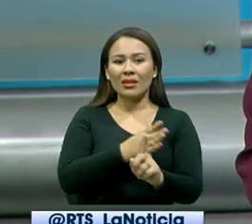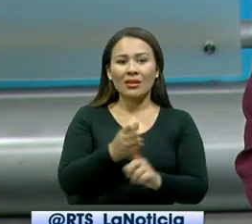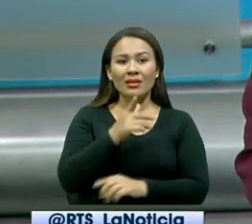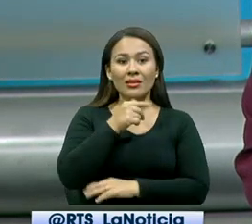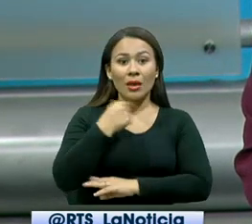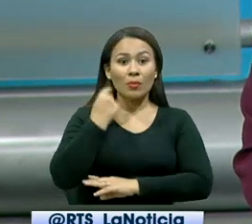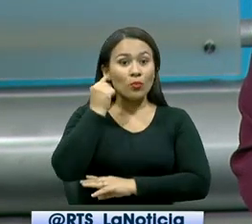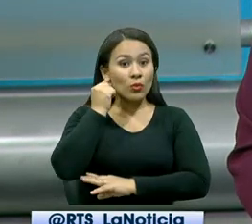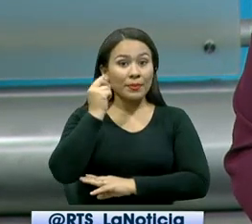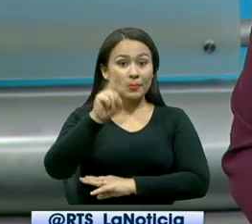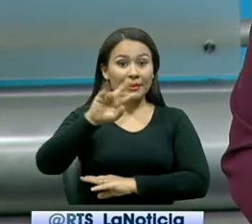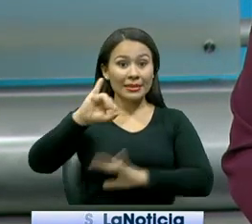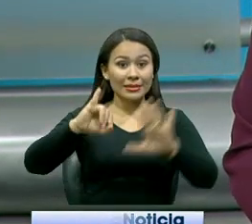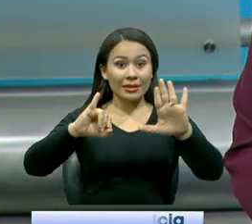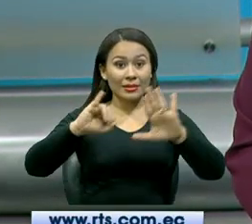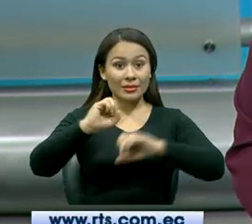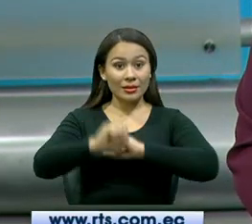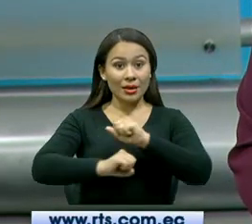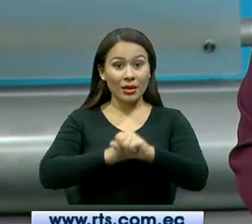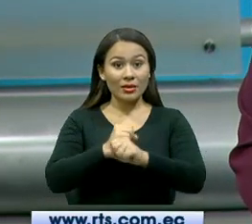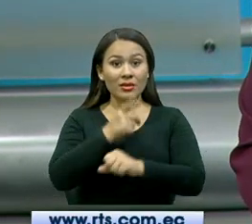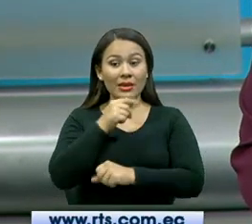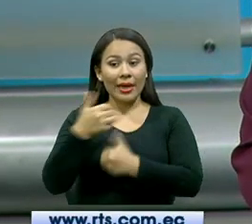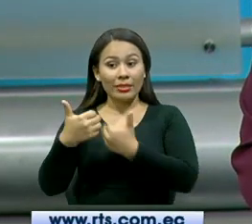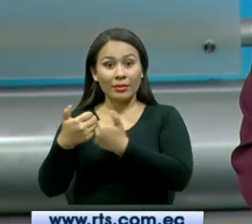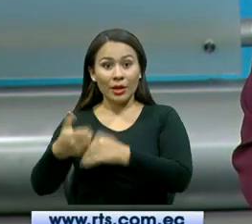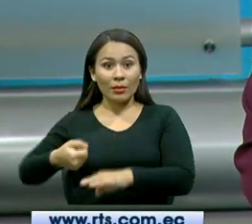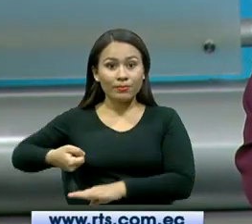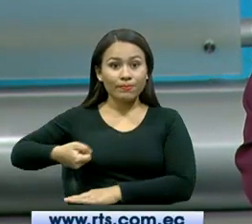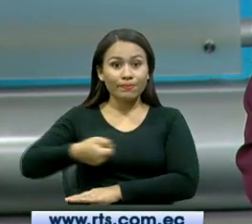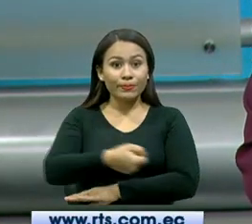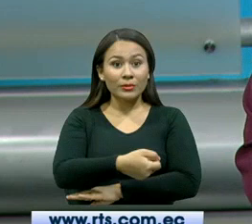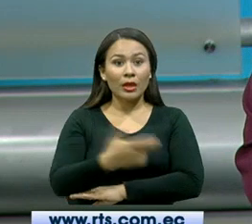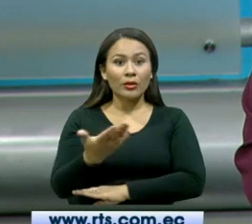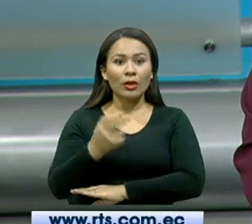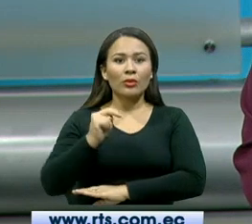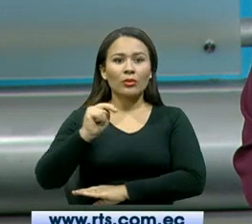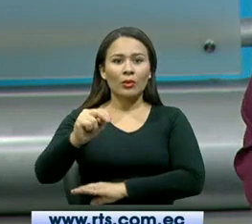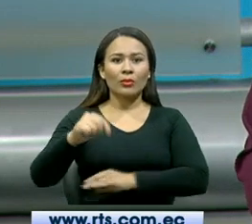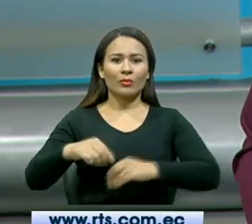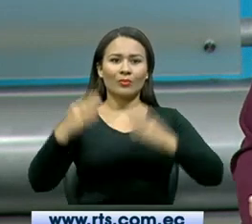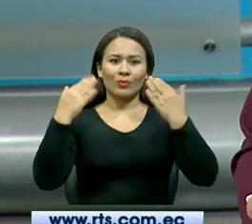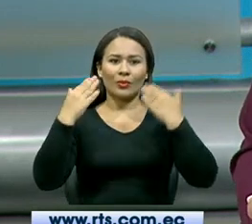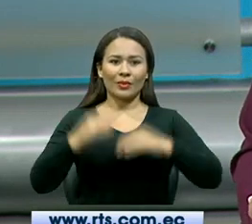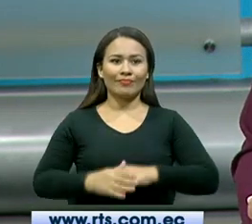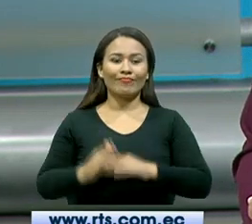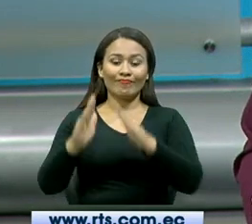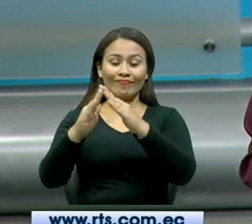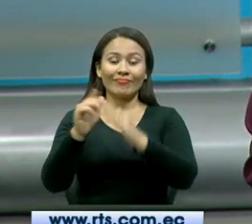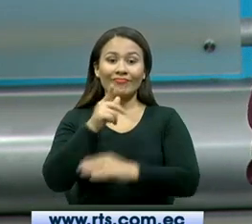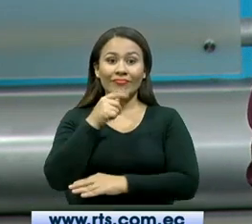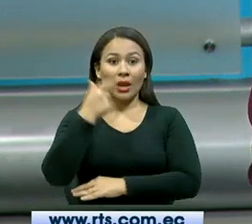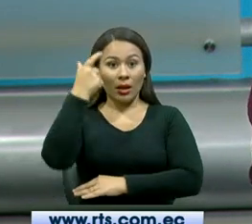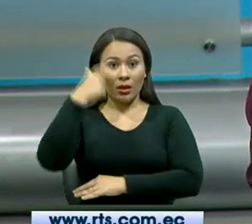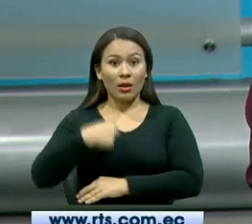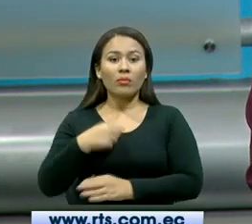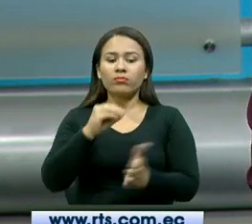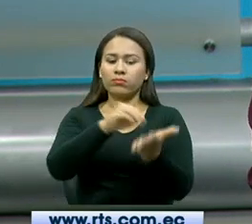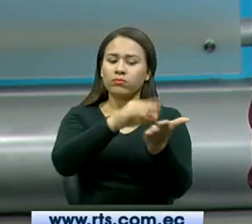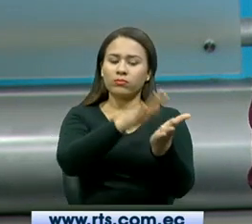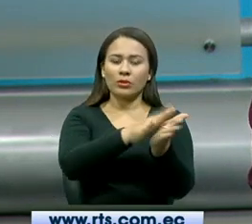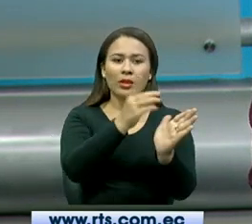fue apuñalada presuntamente por su novio en su domicilio al norte de Guayaquil. La víctima realizó la respectiva